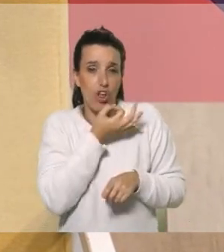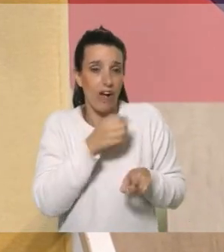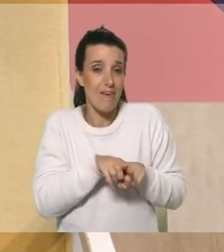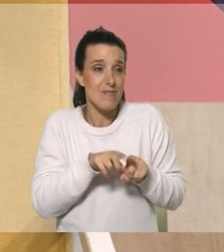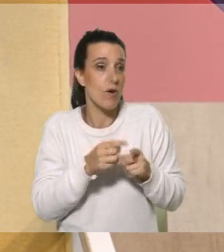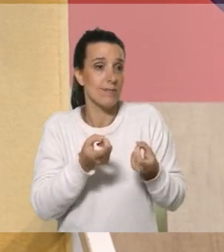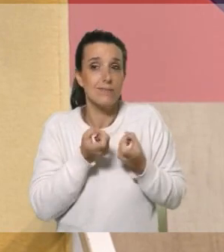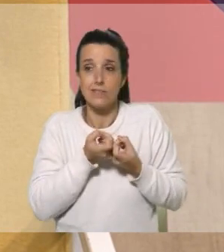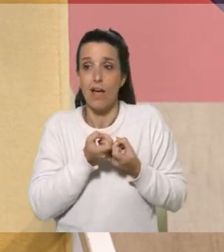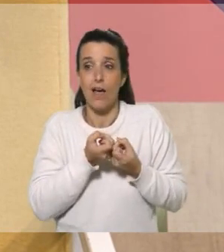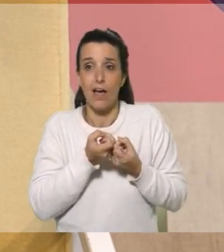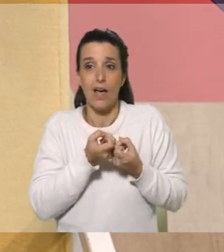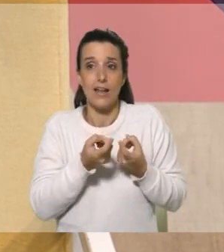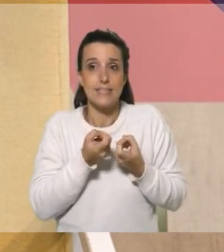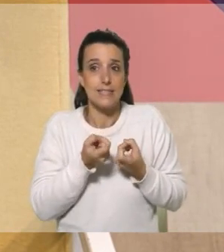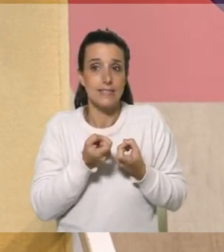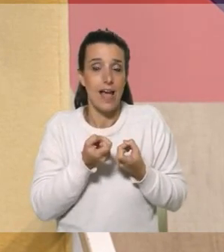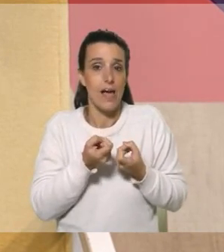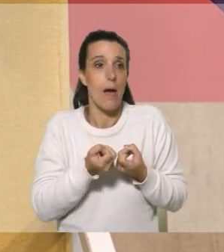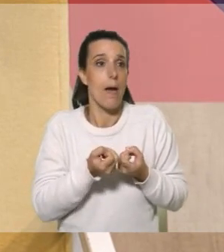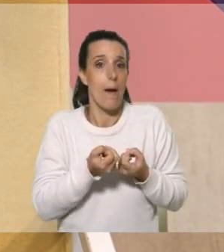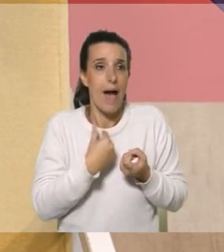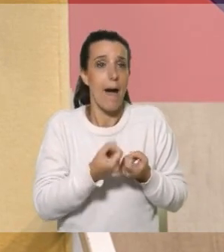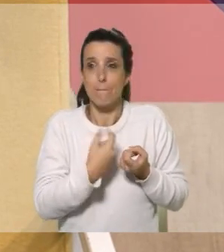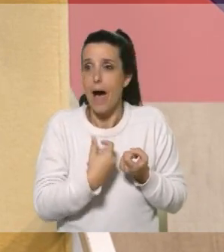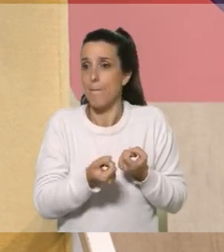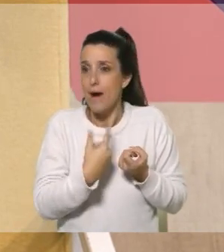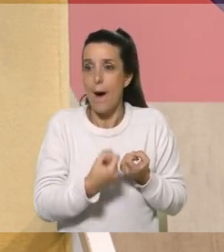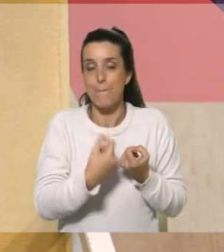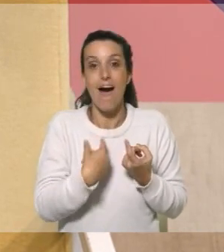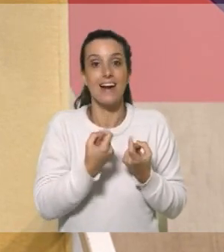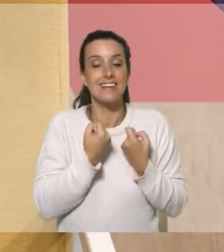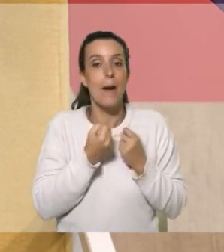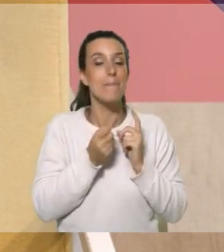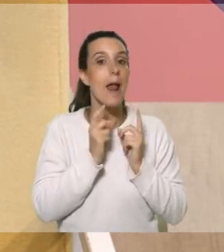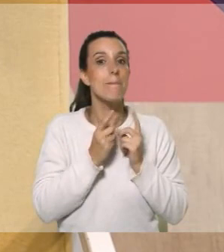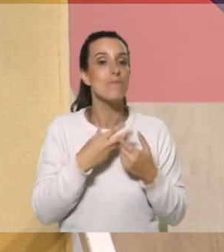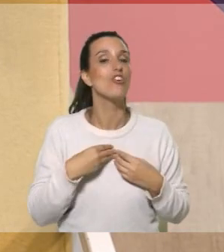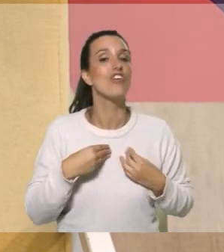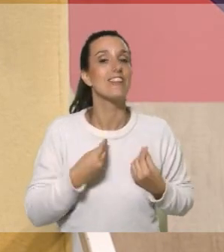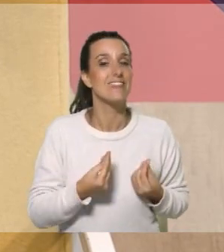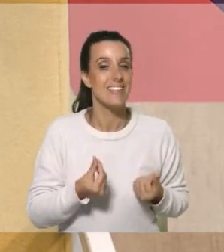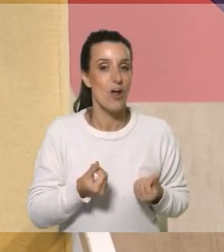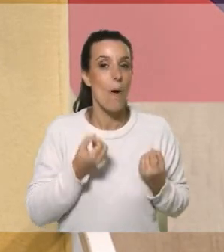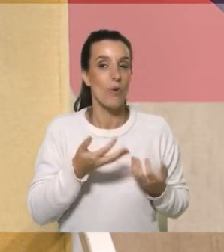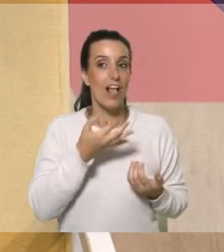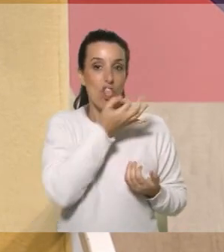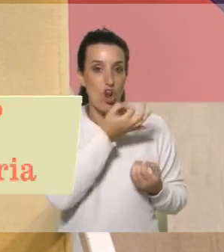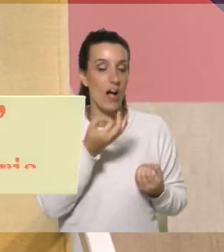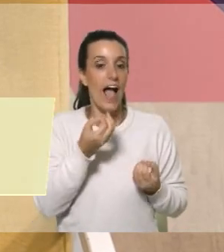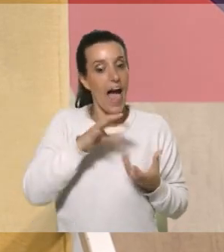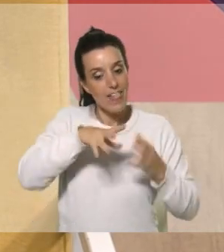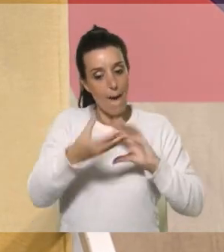necesita ser la dosis necesita ser reforzada para lograr el mismo efecto porque como toda droga genera